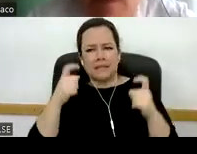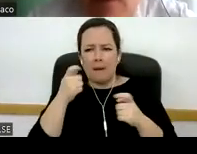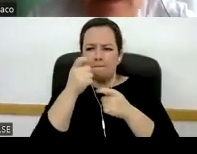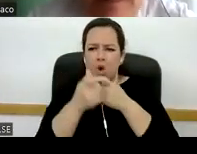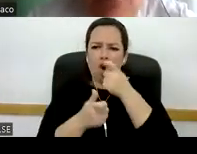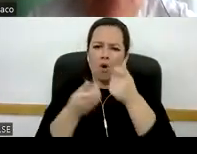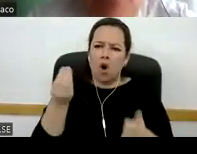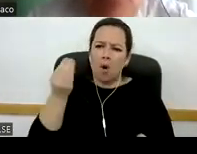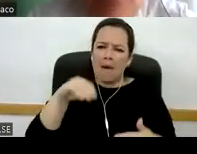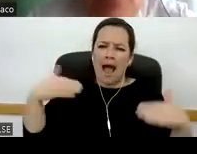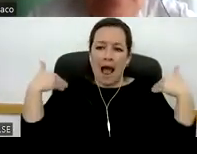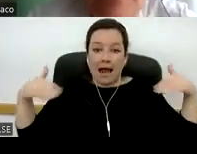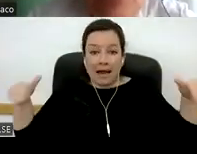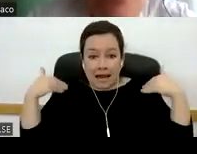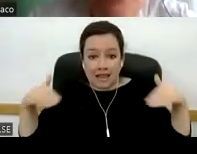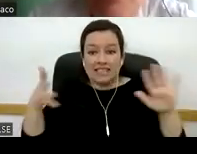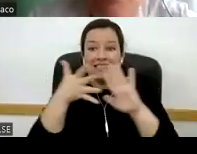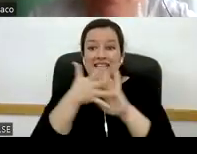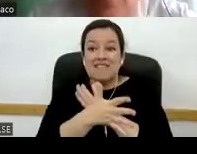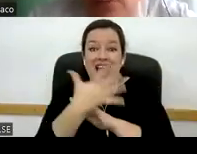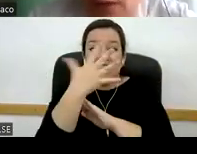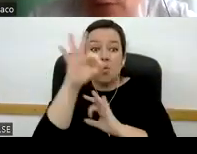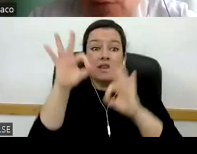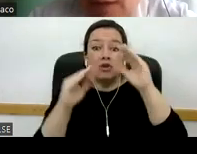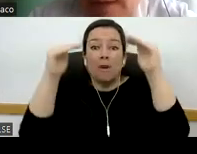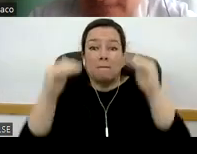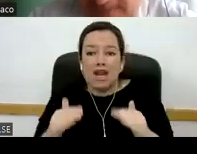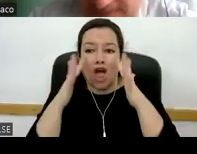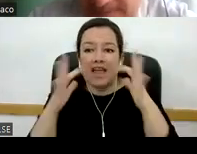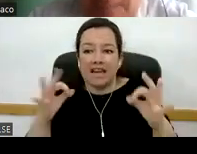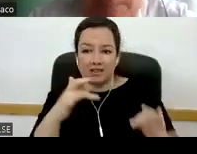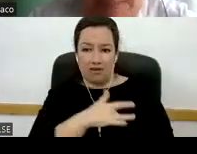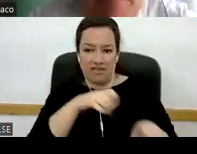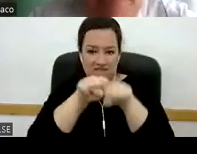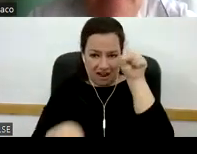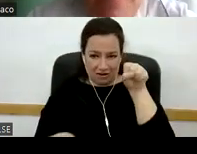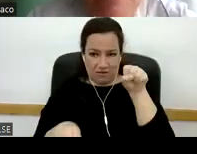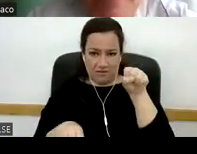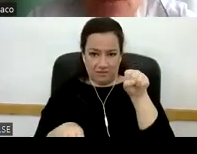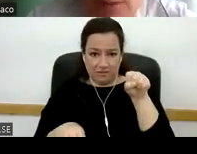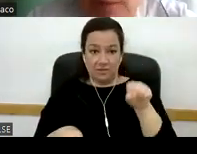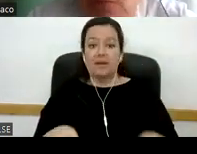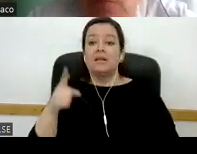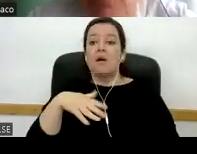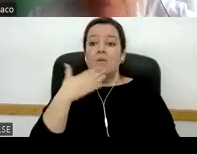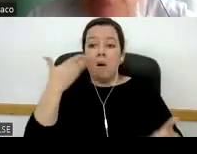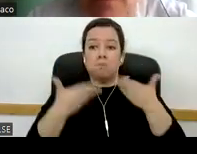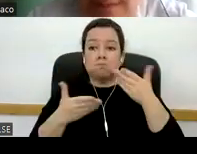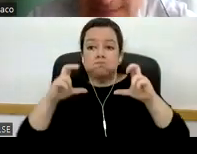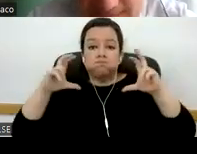físico aeróbico de manera regular, podemos disminuir hasta en un 50% el riesgo cardiovascular. ¿Vale? Tener